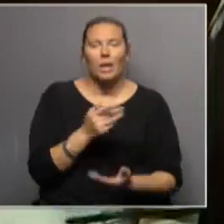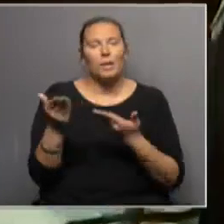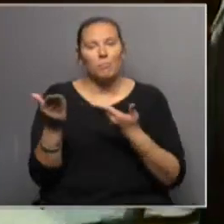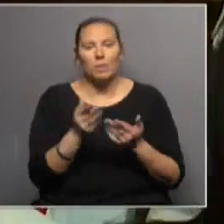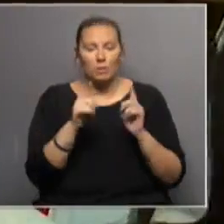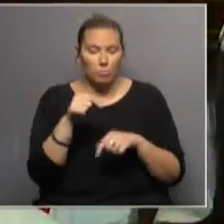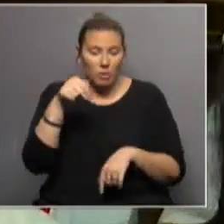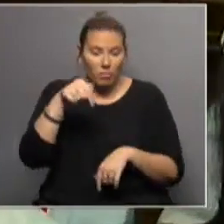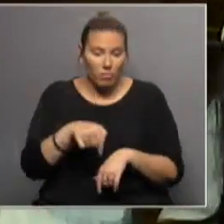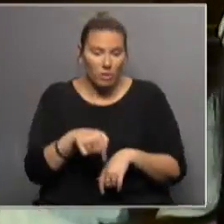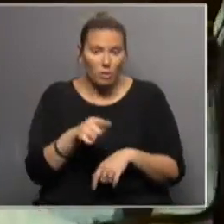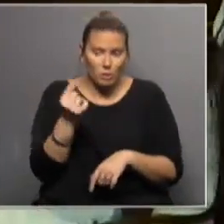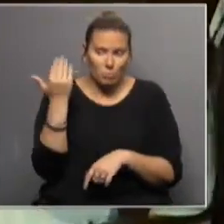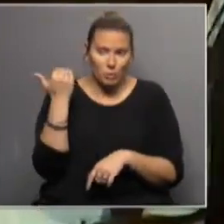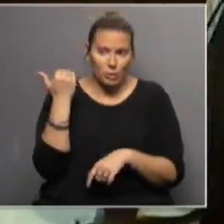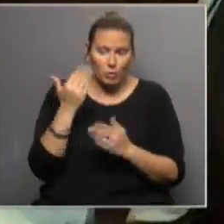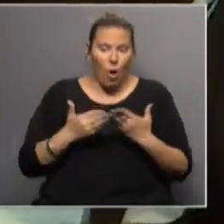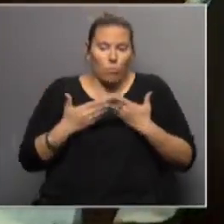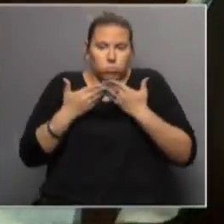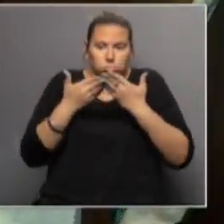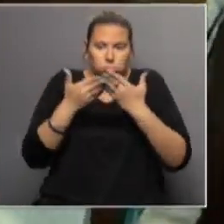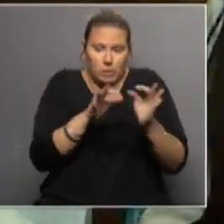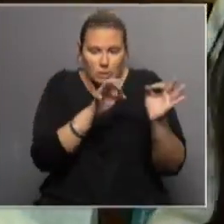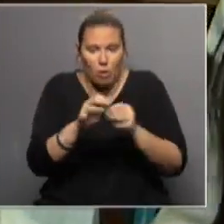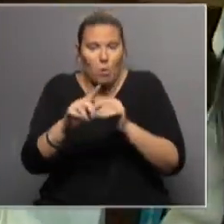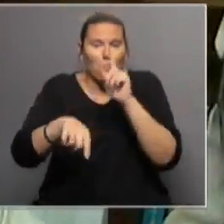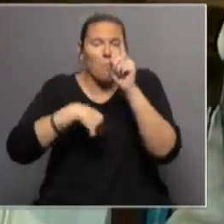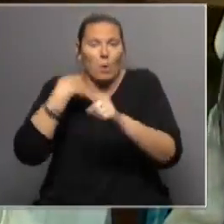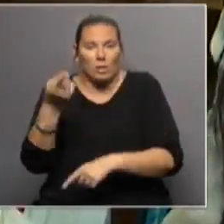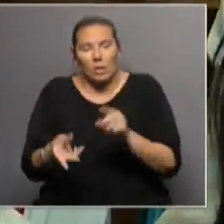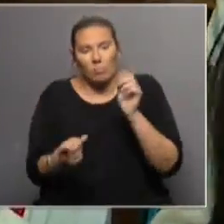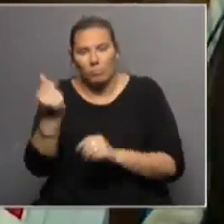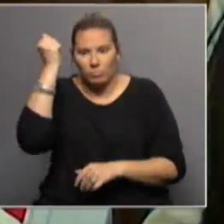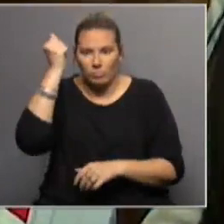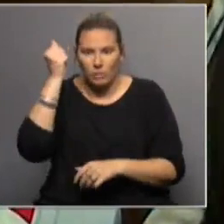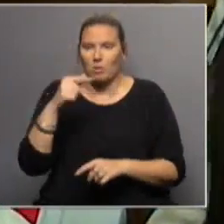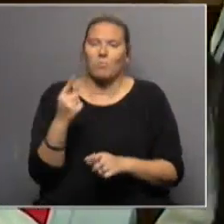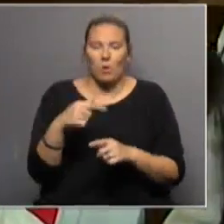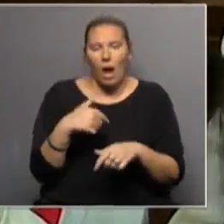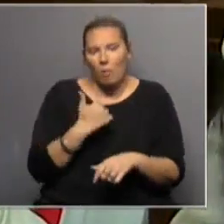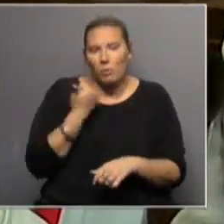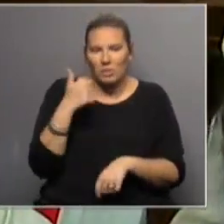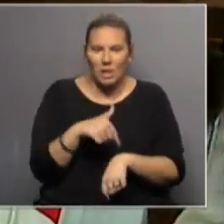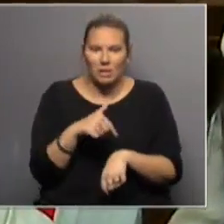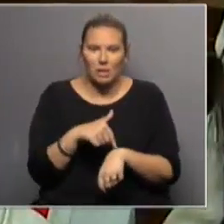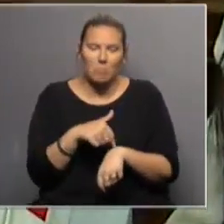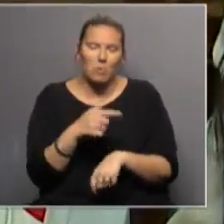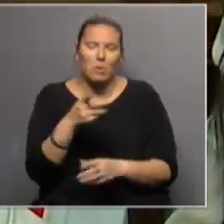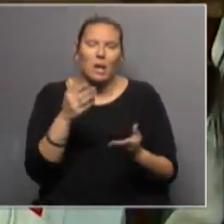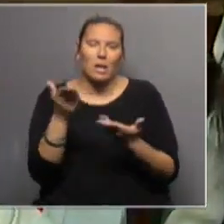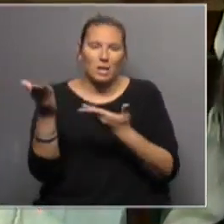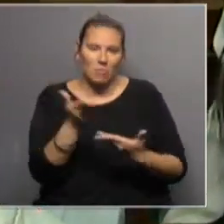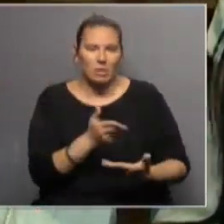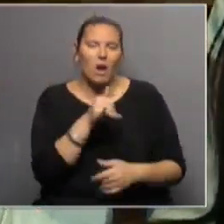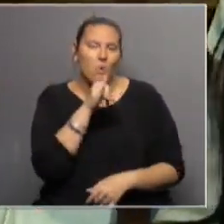además vino exclusivamente, vino hace un rato, se bajó el buquebús, y mañana ya se vuelve a Buenos Aires. Así que no los voy a hacer perder tiempo, y les voy a pasar con mi invitado